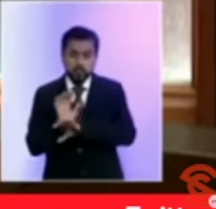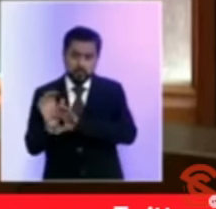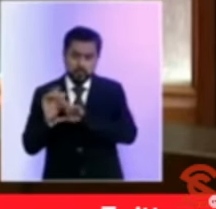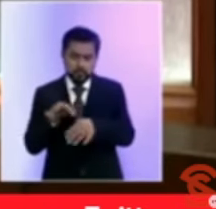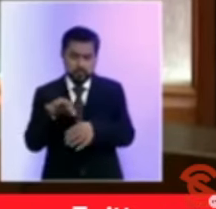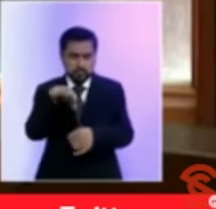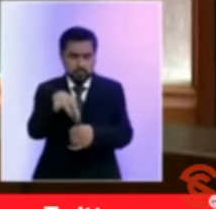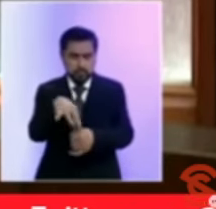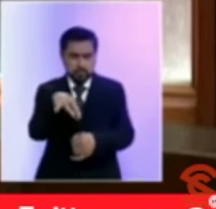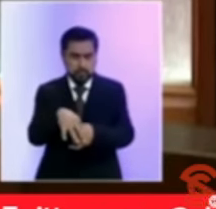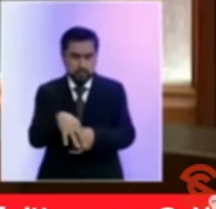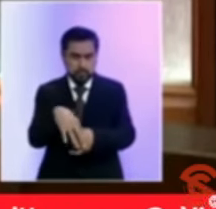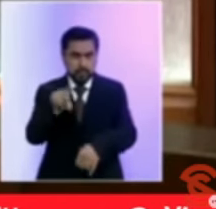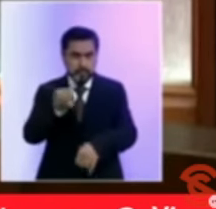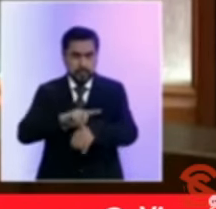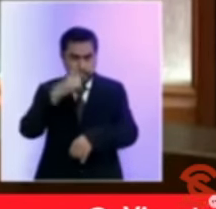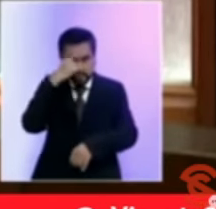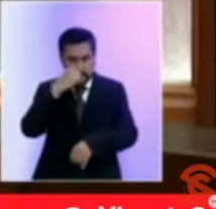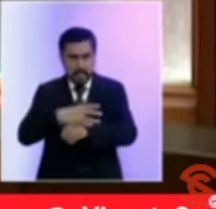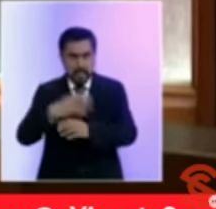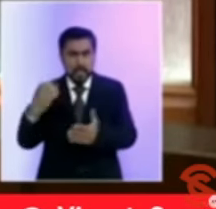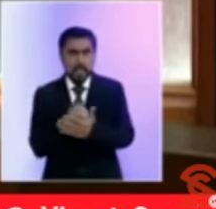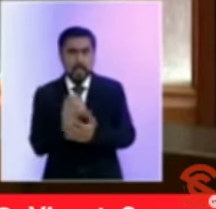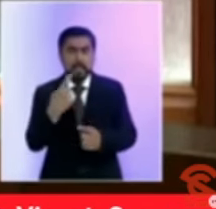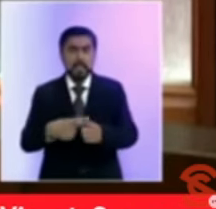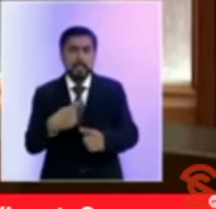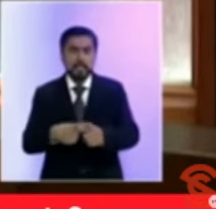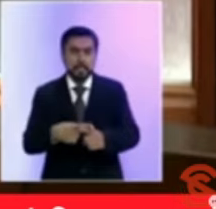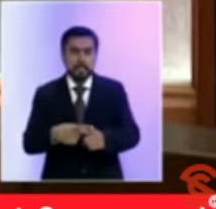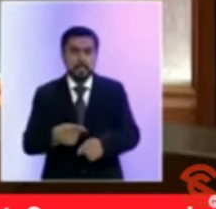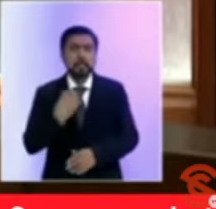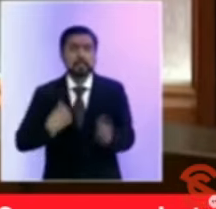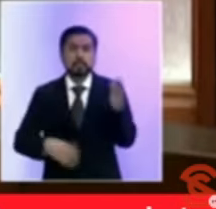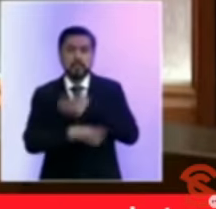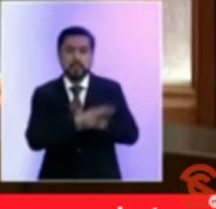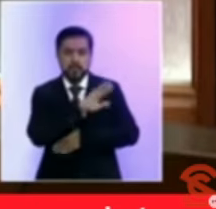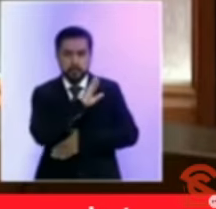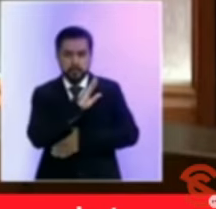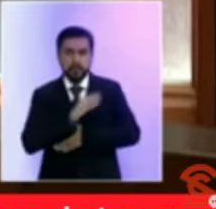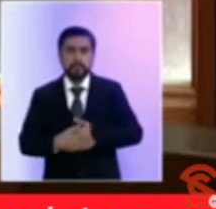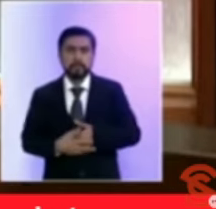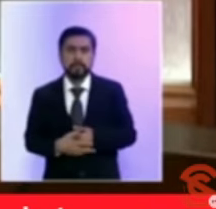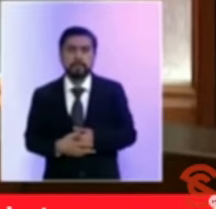que encabeza la doctora Claudia chenan Pardo